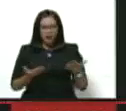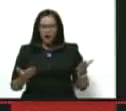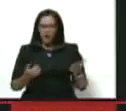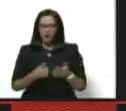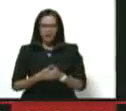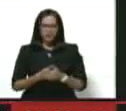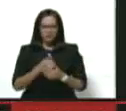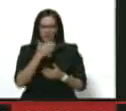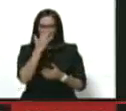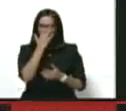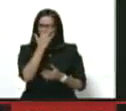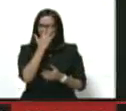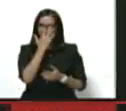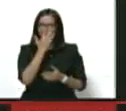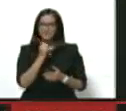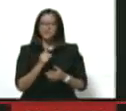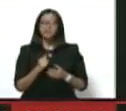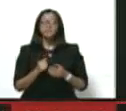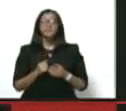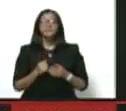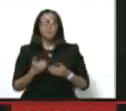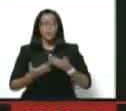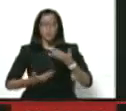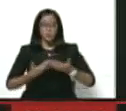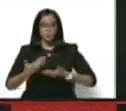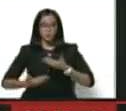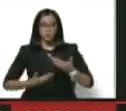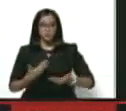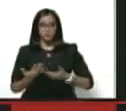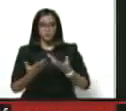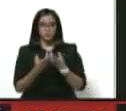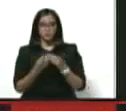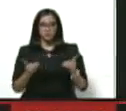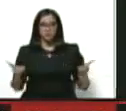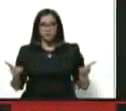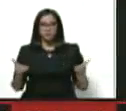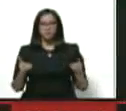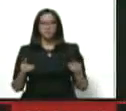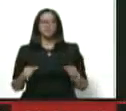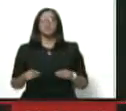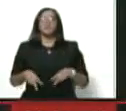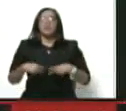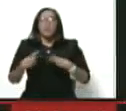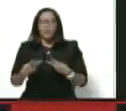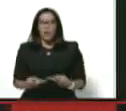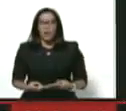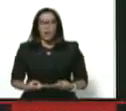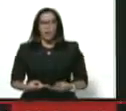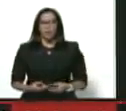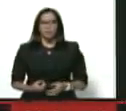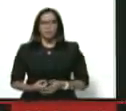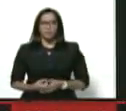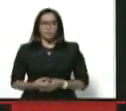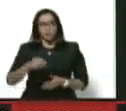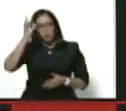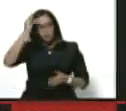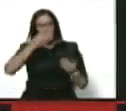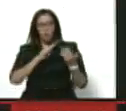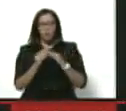informados los procesos de democratización, de renovación de trago en los consejos comunales de todo el